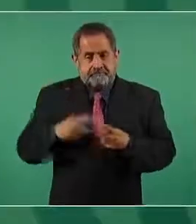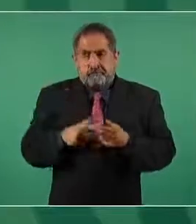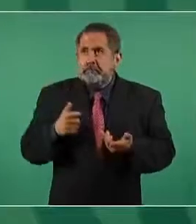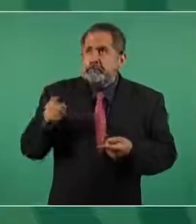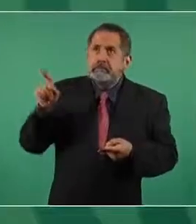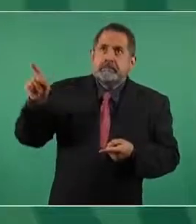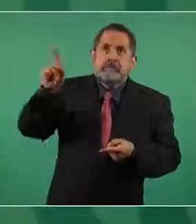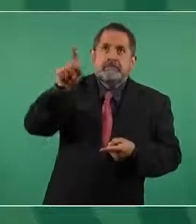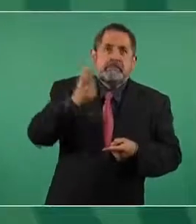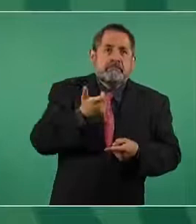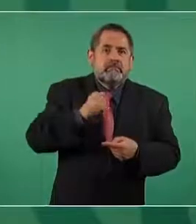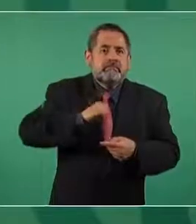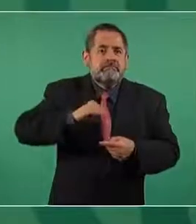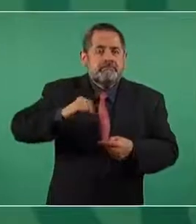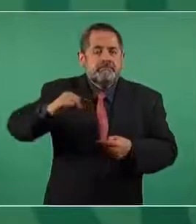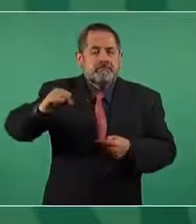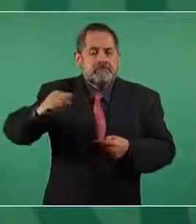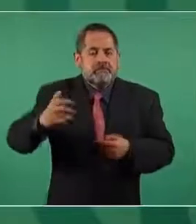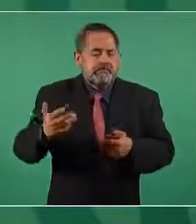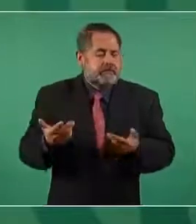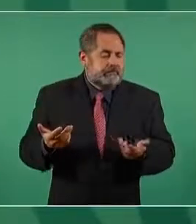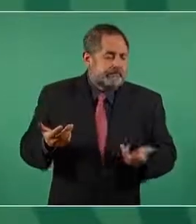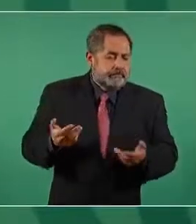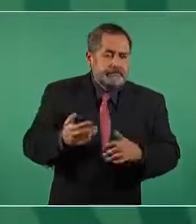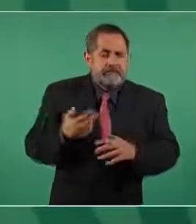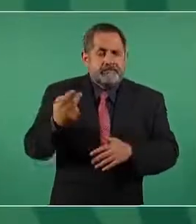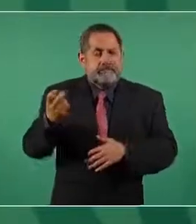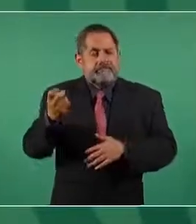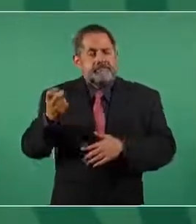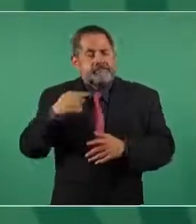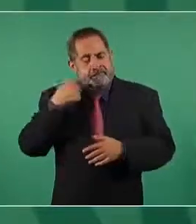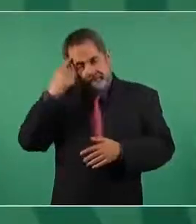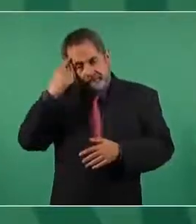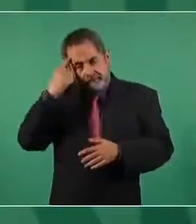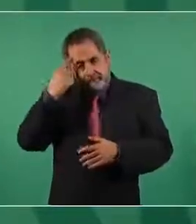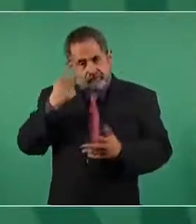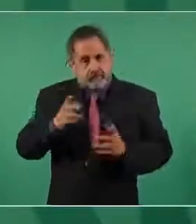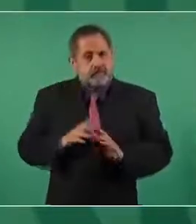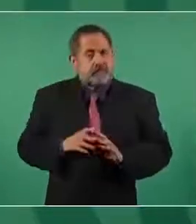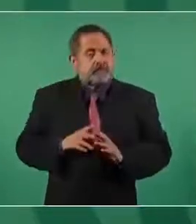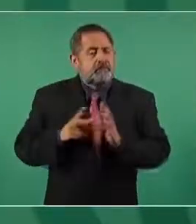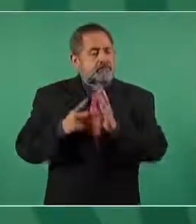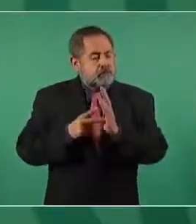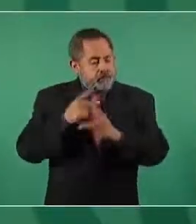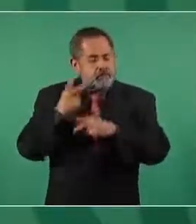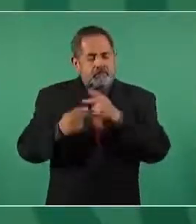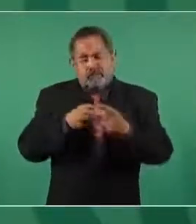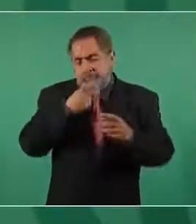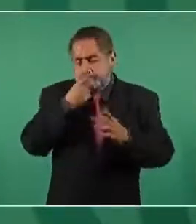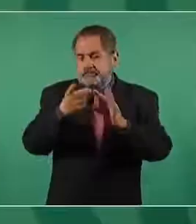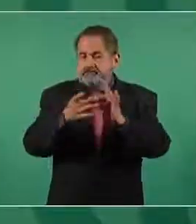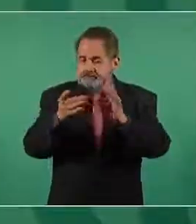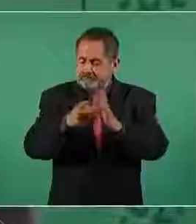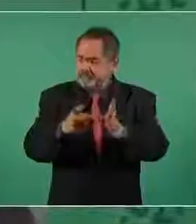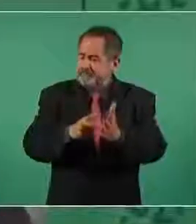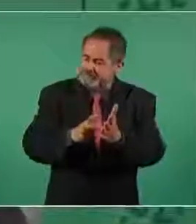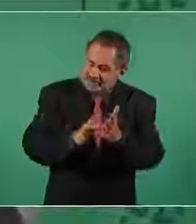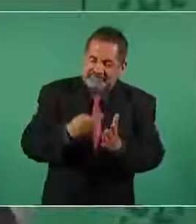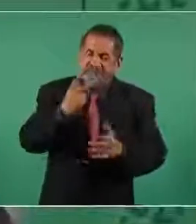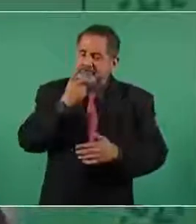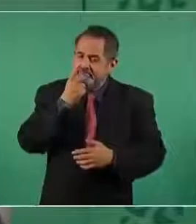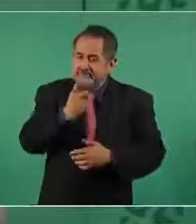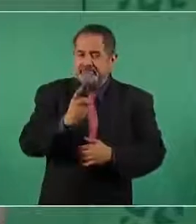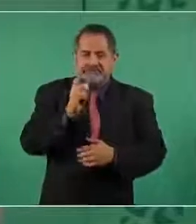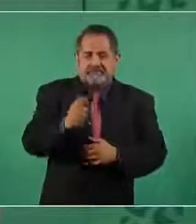precio. Por eso no vamos a dejar de insistir que